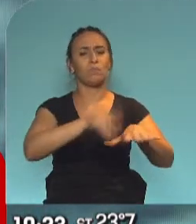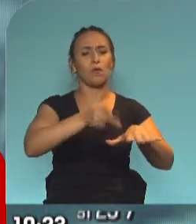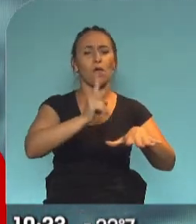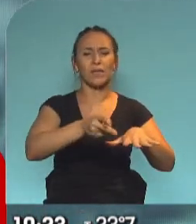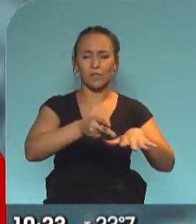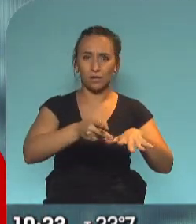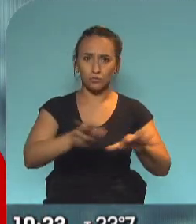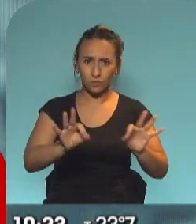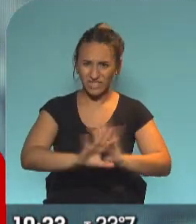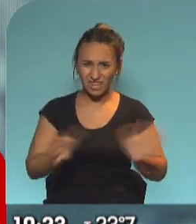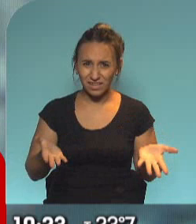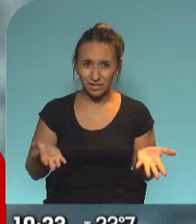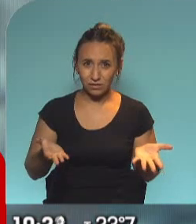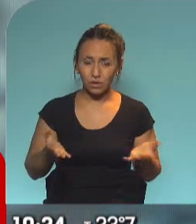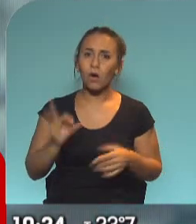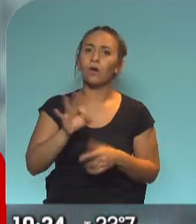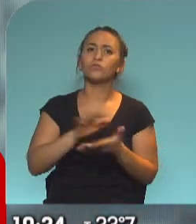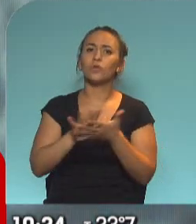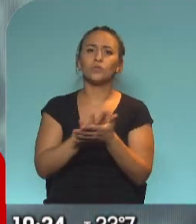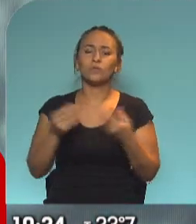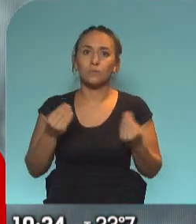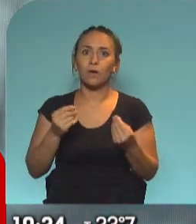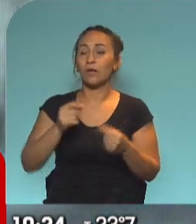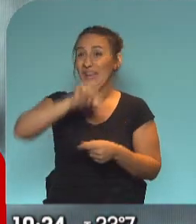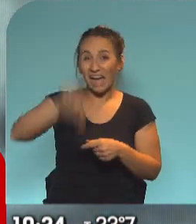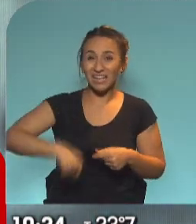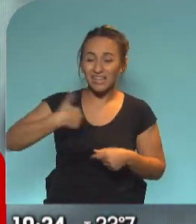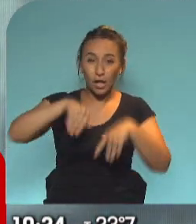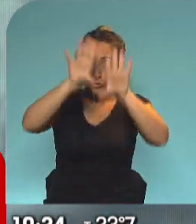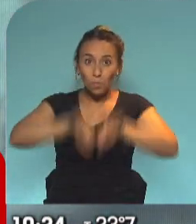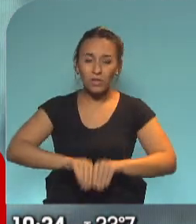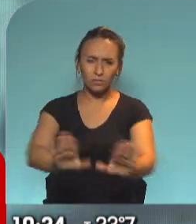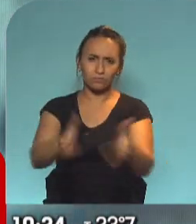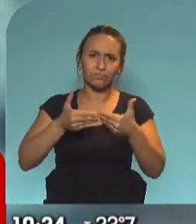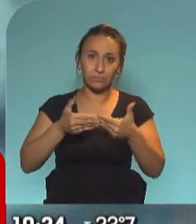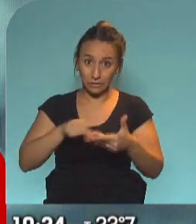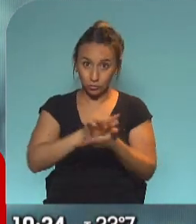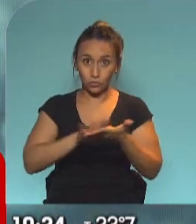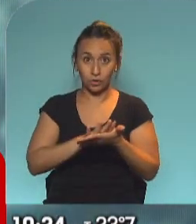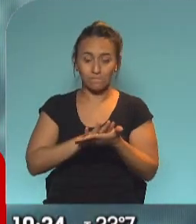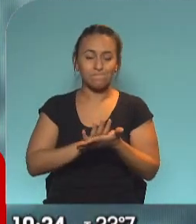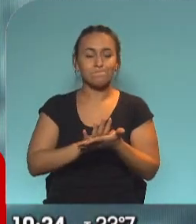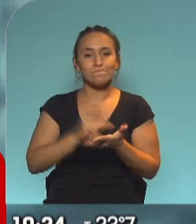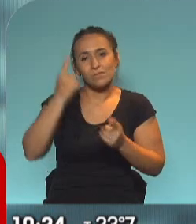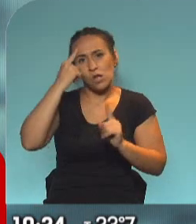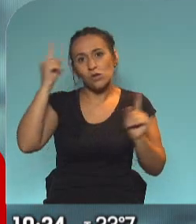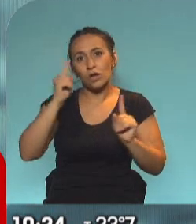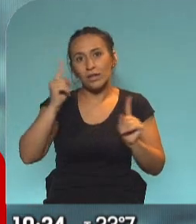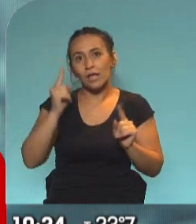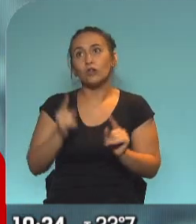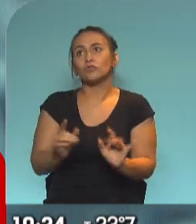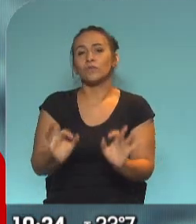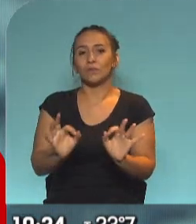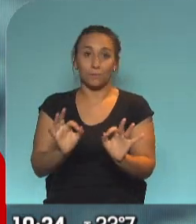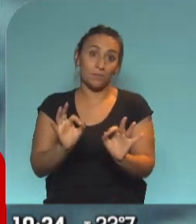sería volver a cerrar todo acá en la Argentina? No creo que sea suficiente, pero ayuda. No creo que sea suficiente, pero ayuda.